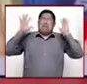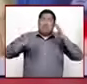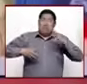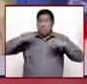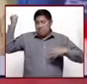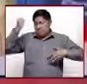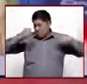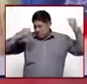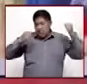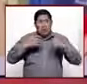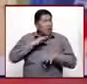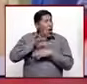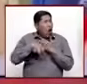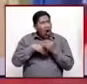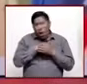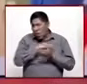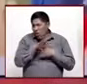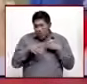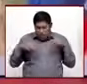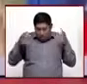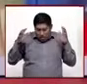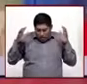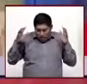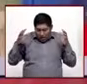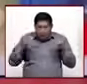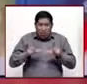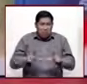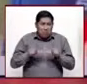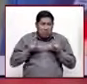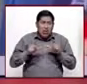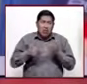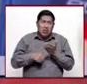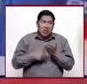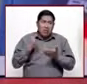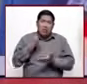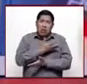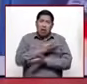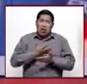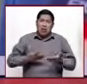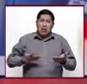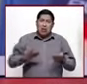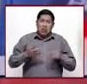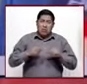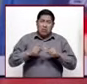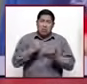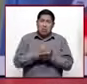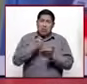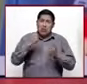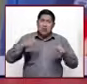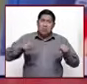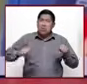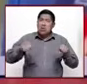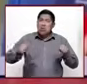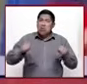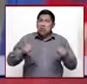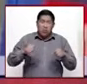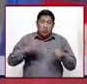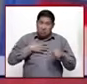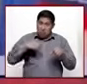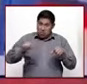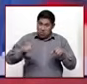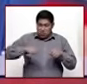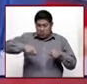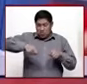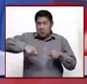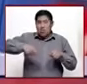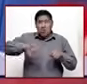armas. Todos me han asaltado, mi licencia, mi carnet, mi vestido de mi moto, todo. La llave de mi moto más se lo han llevado esa